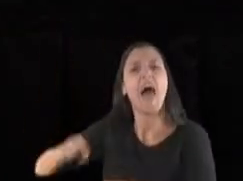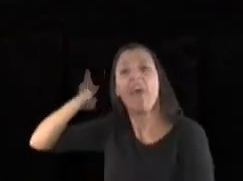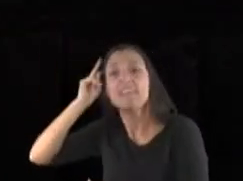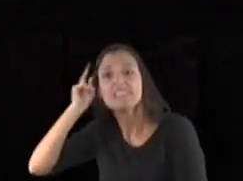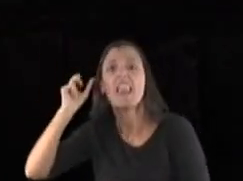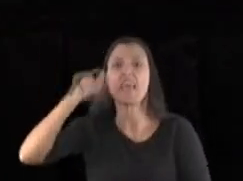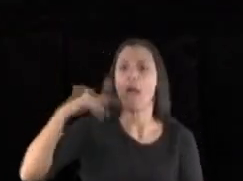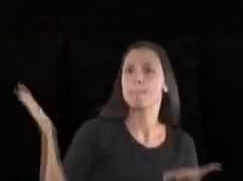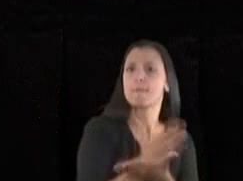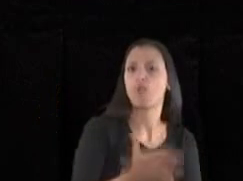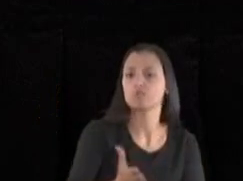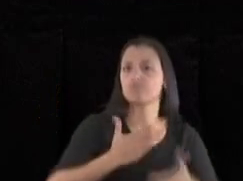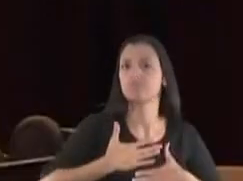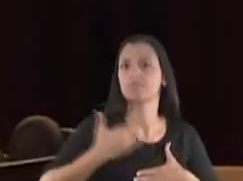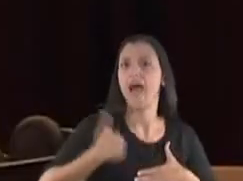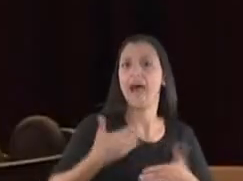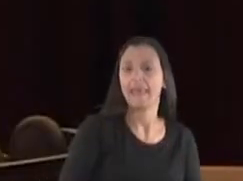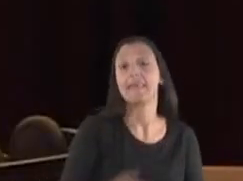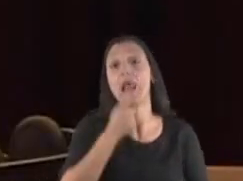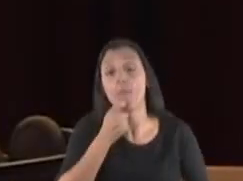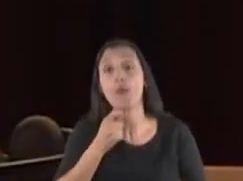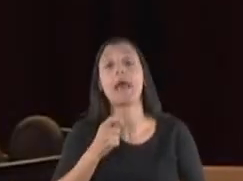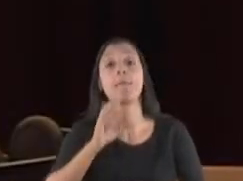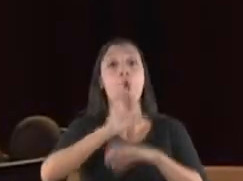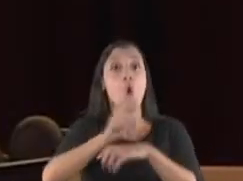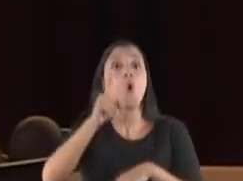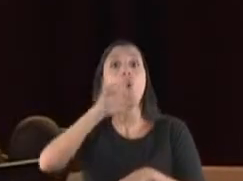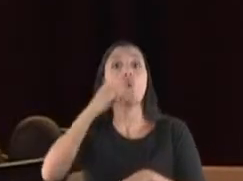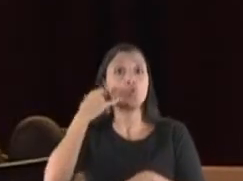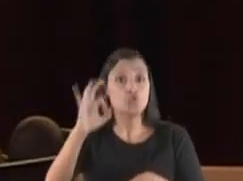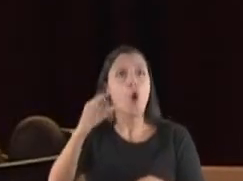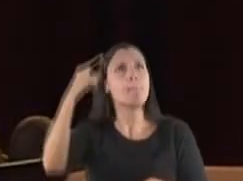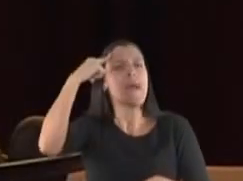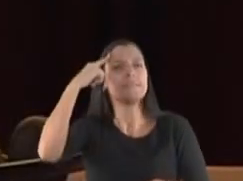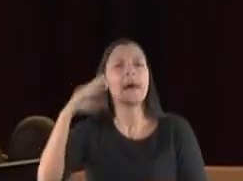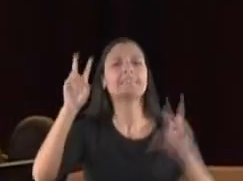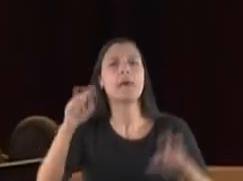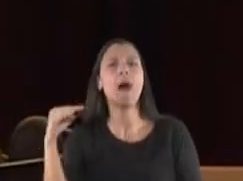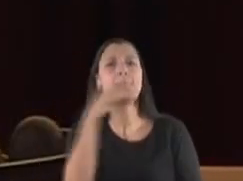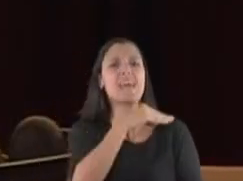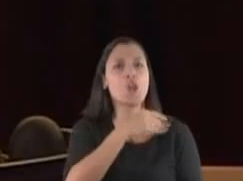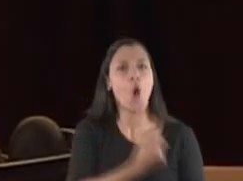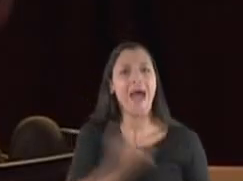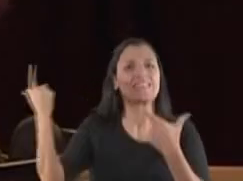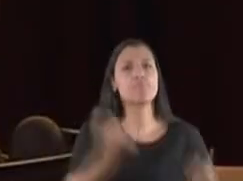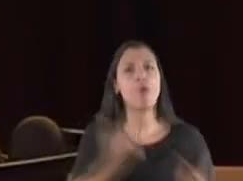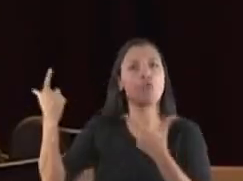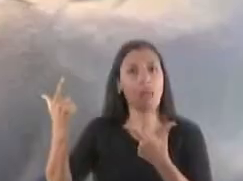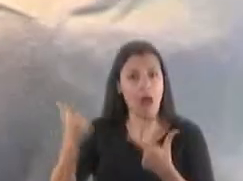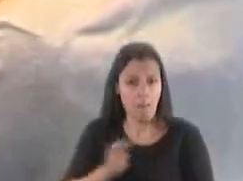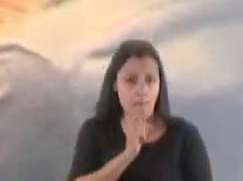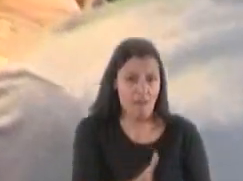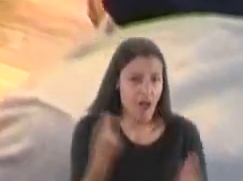Aires. Toda la zona cuyana. Pensemos en los vinos que podemos exportar. Es mucho más fácil